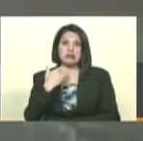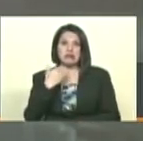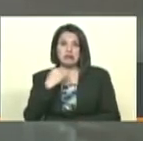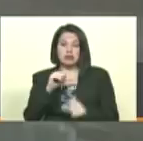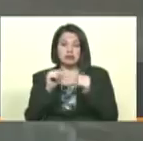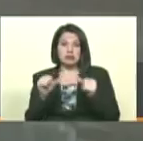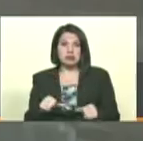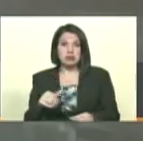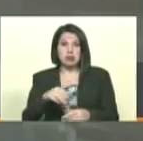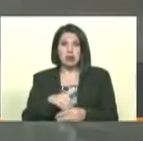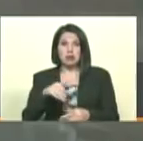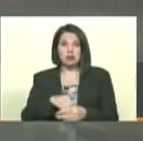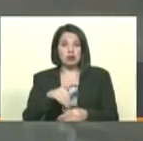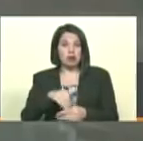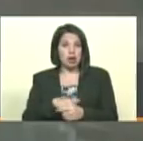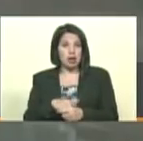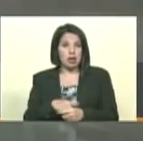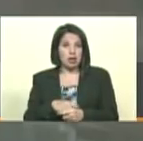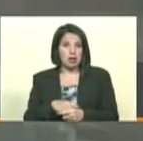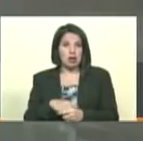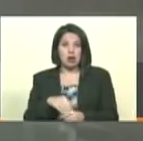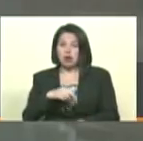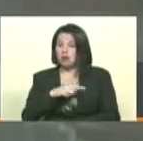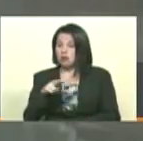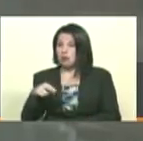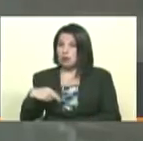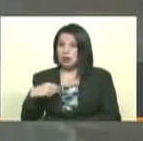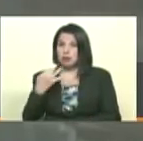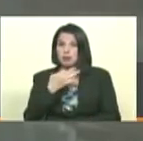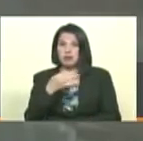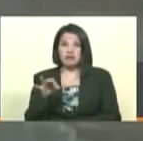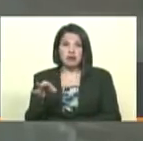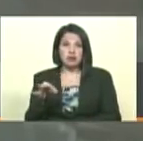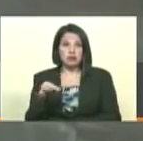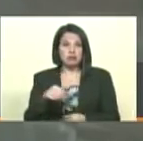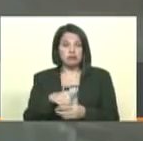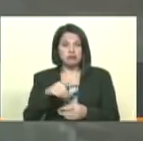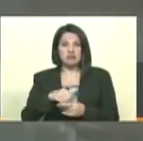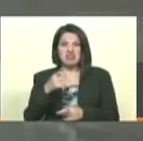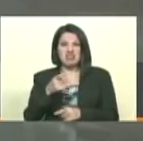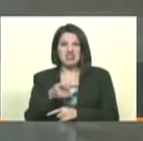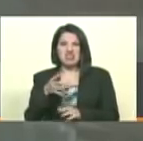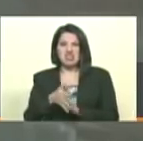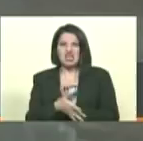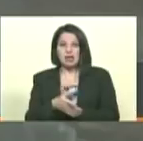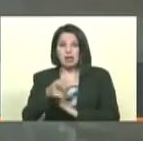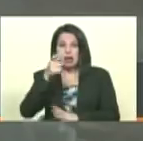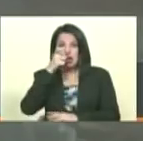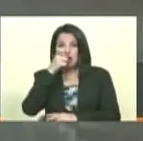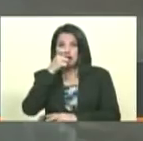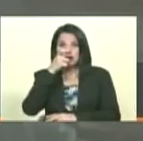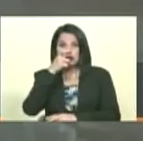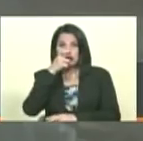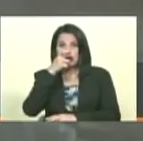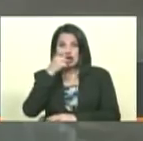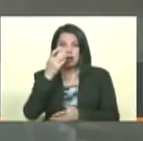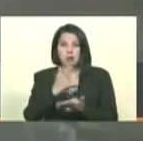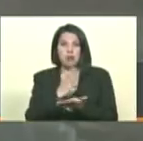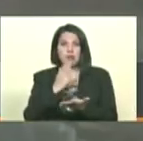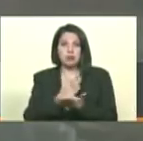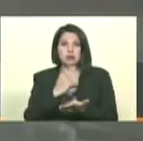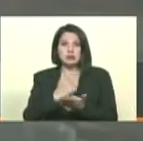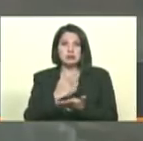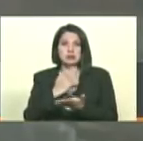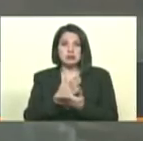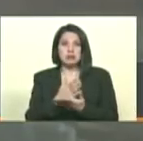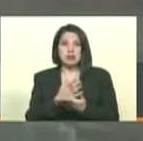electoral, nuestra garantía de perfecto funcionamiento son las auditorías, que las vamos a hacer y, como siempre, las